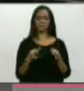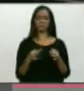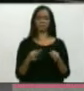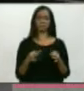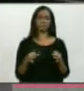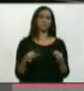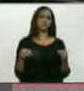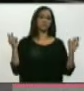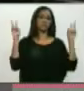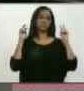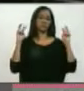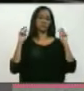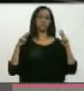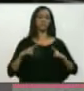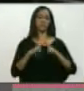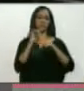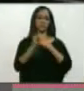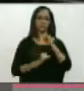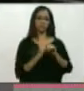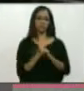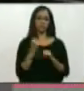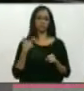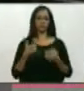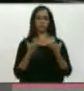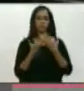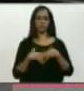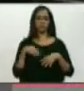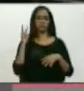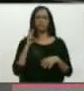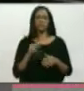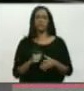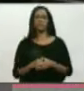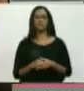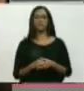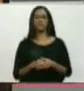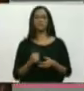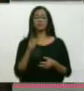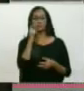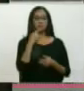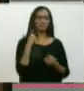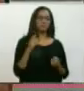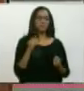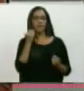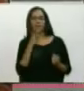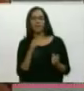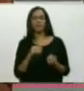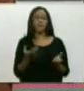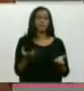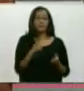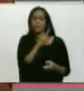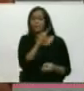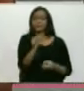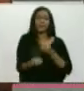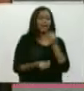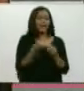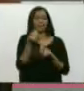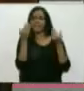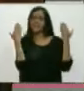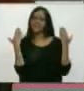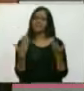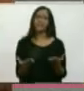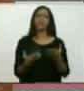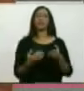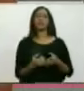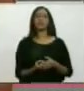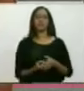litigios internacionales que tengan las empresas venezolanas. El tipo dijo: verga, tipo, pero esta vaina no se hace así. ¿Cómo que tú